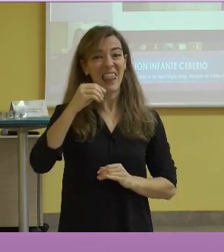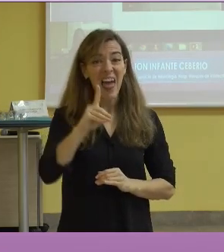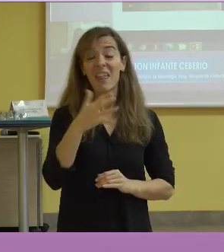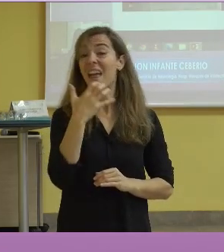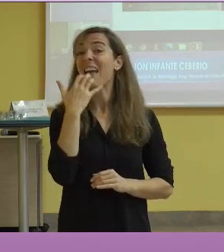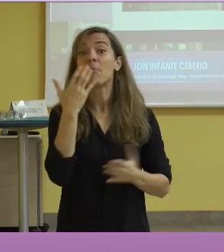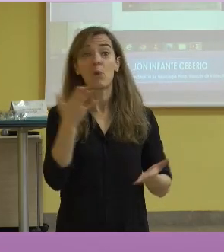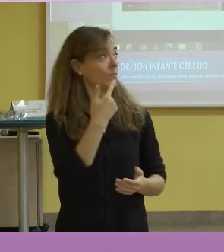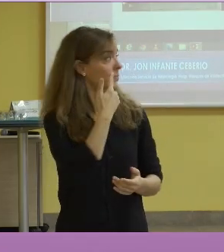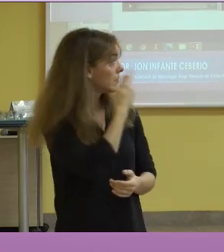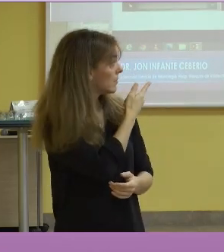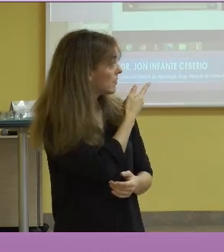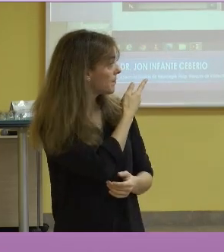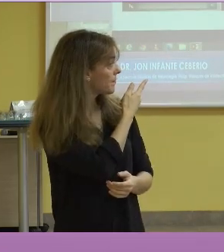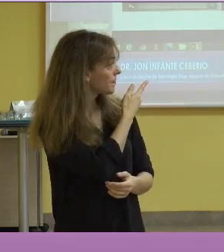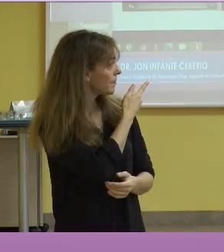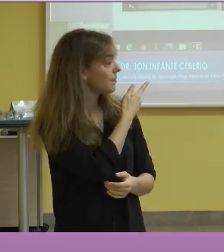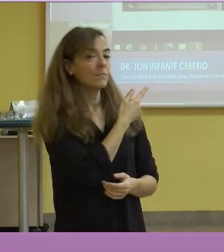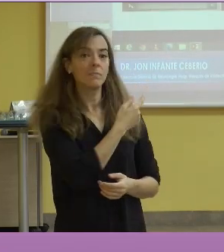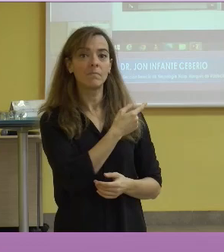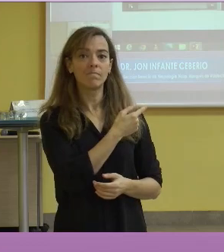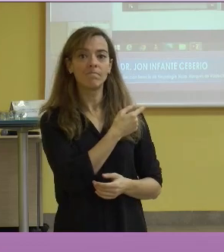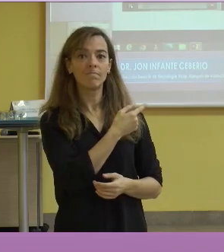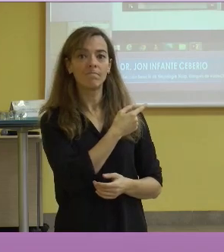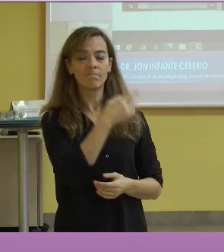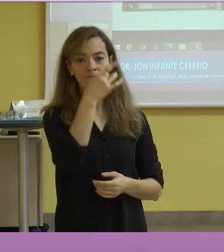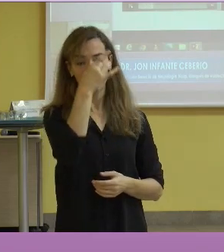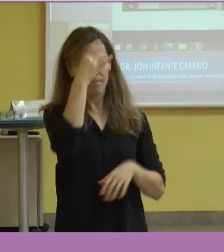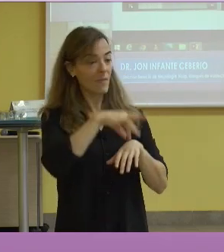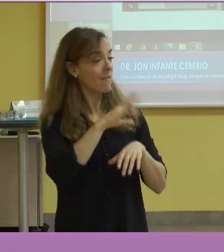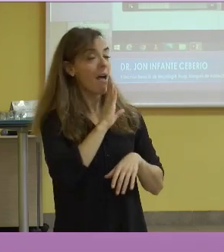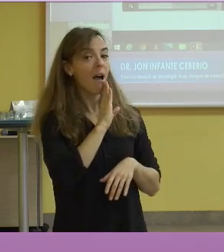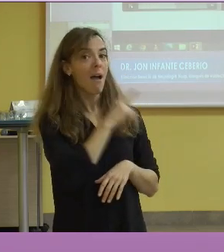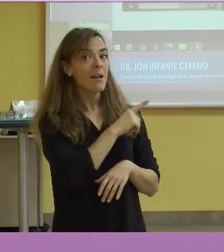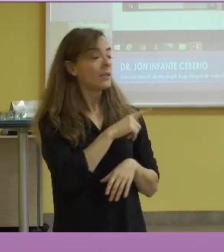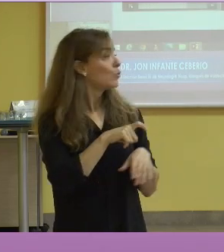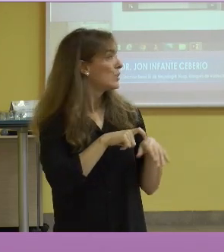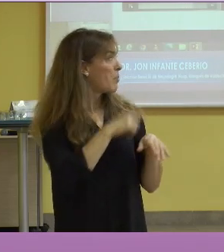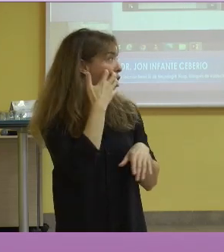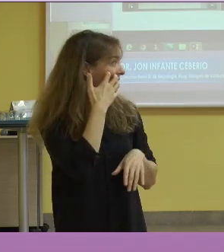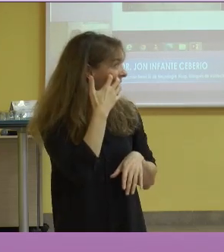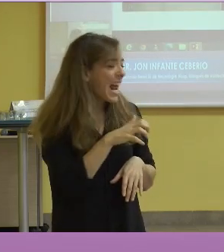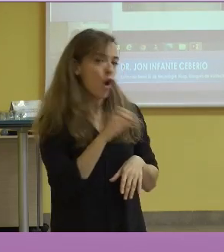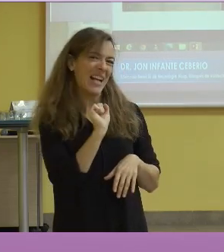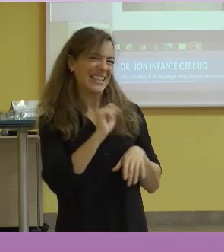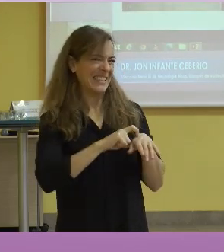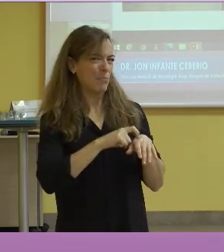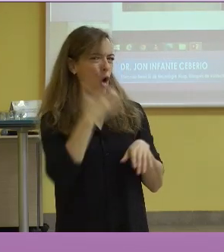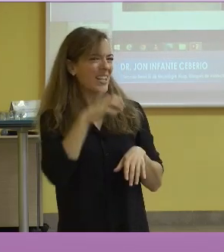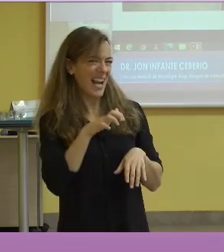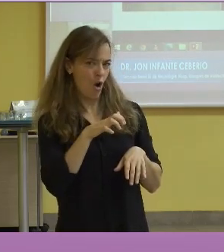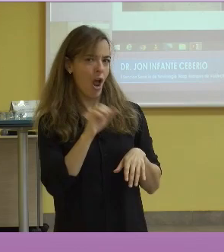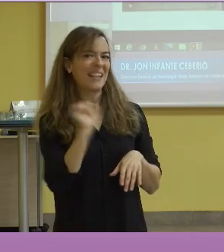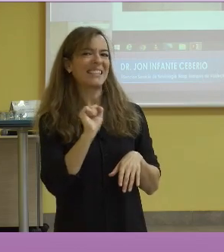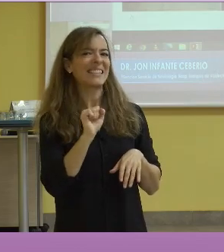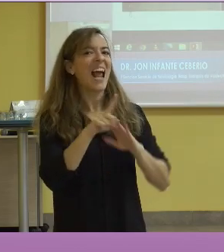ejemplo es este, que es el paciente con ARSAX. Es un tipo raro de ataxia recesiva,